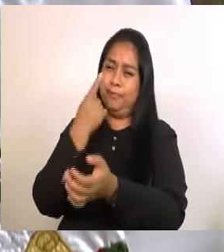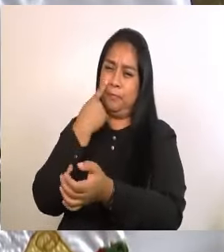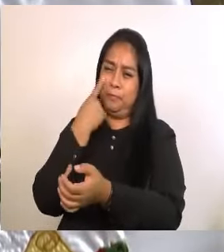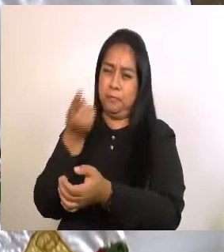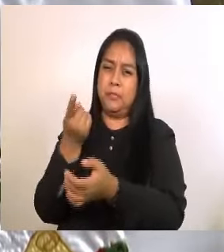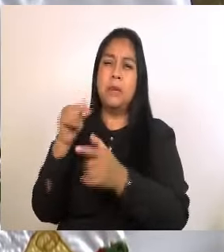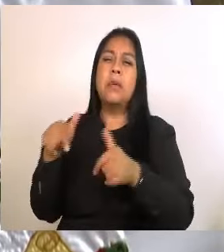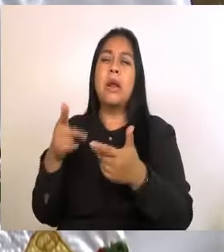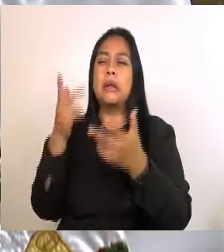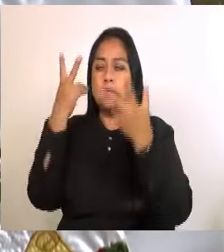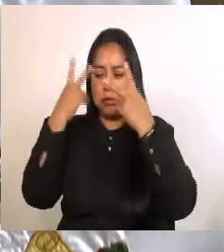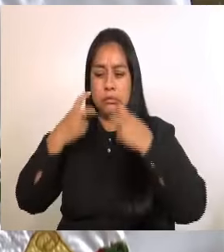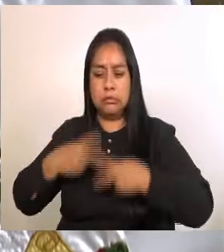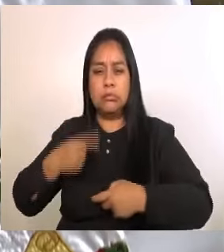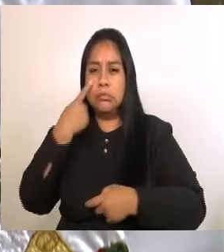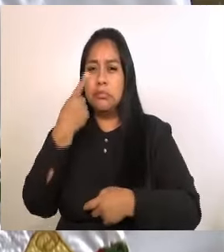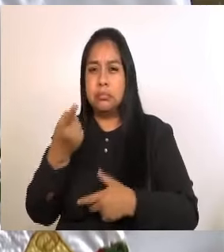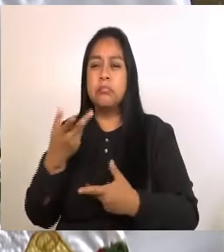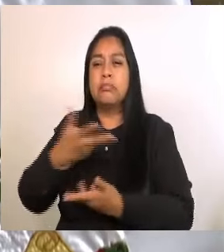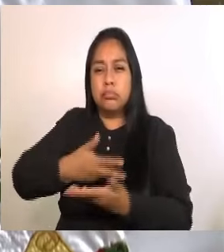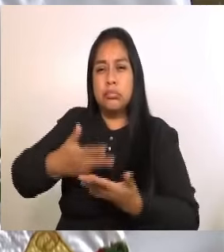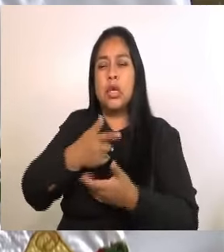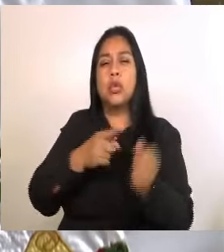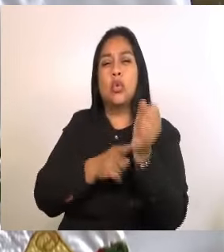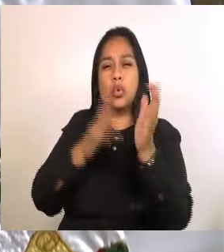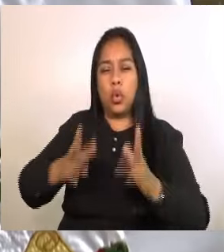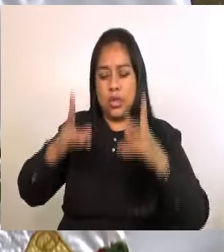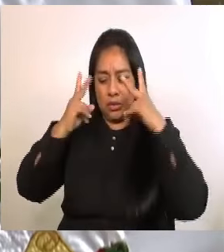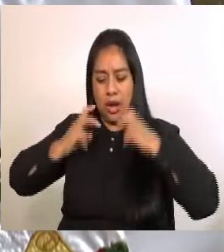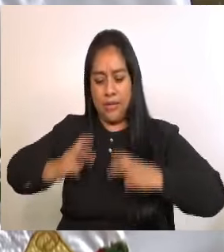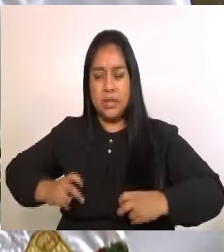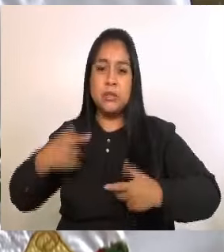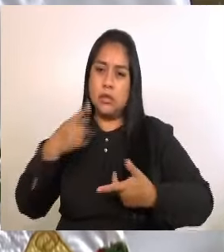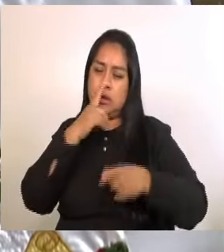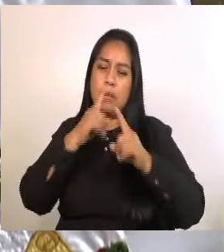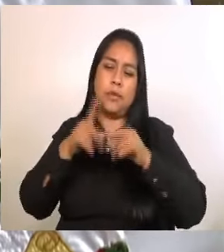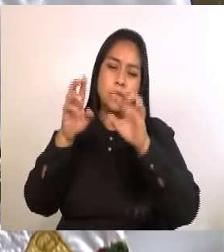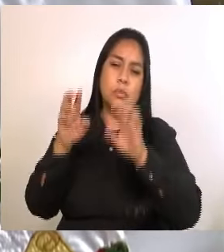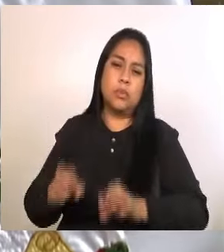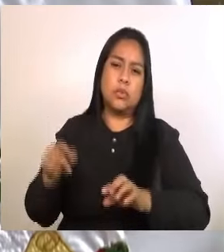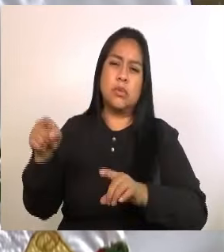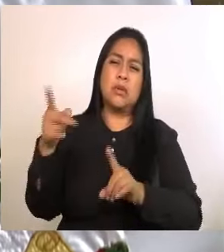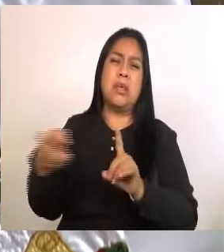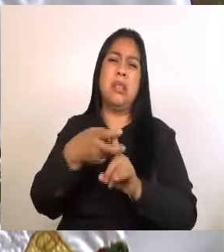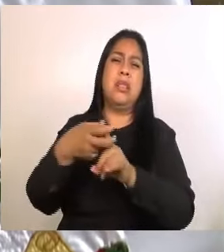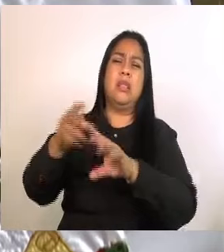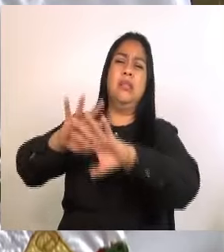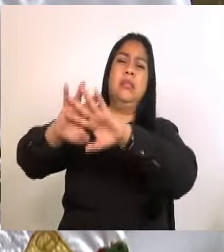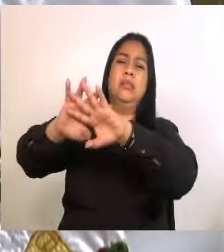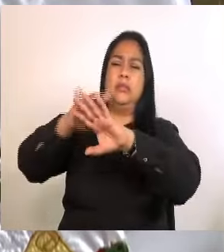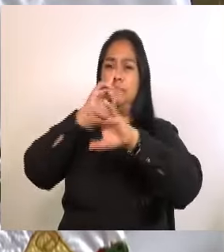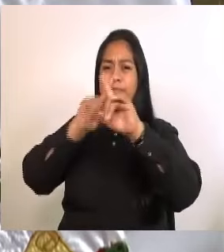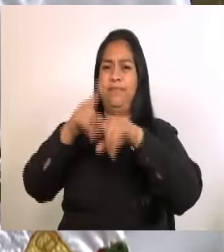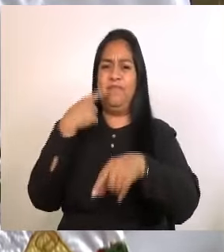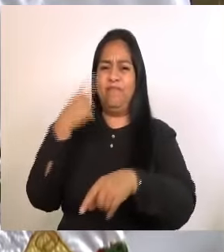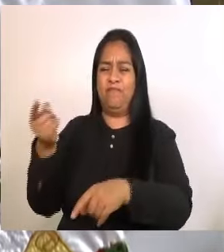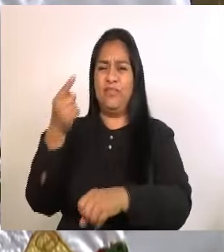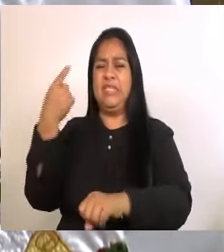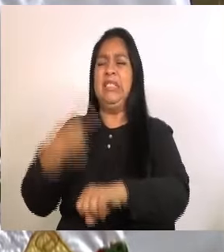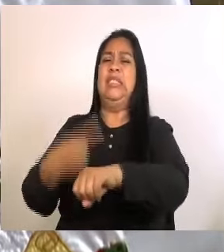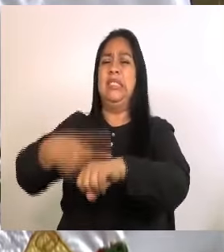tengan la oportunidad de estar con médicos, con otros. Son personas quienes han sido encarcelados, torturados, así